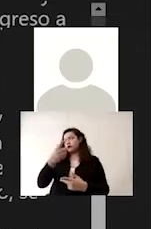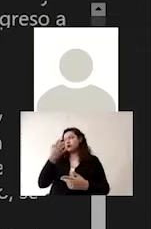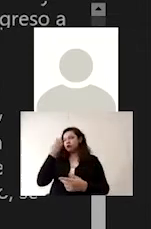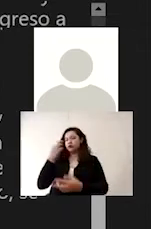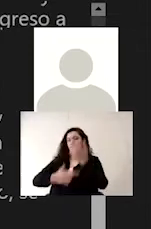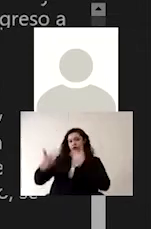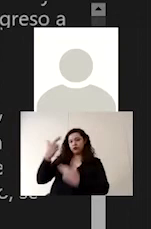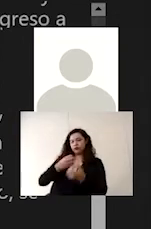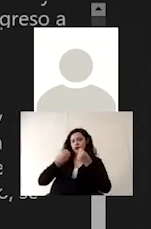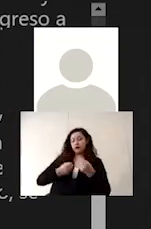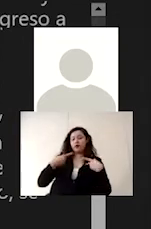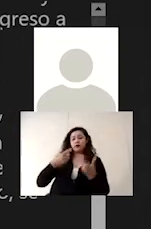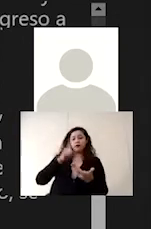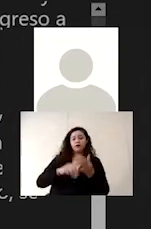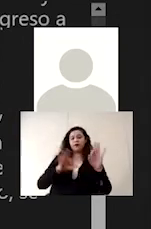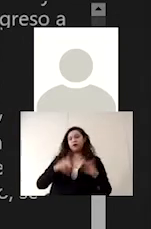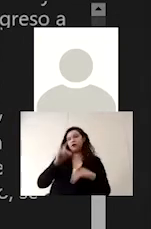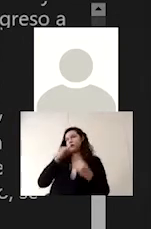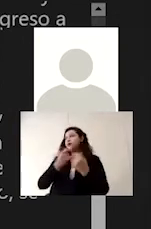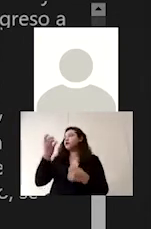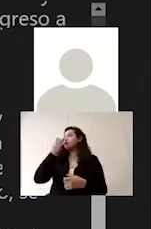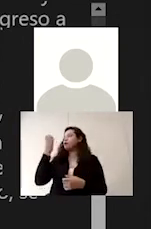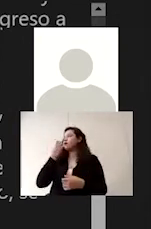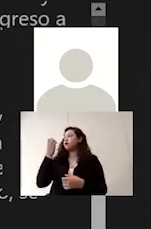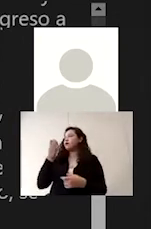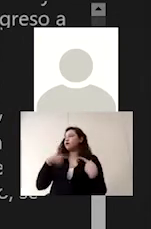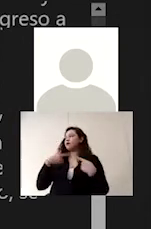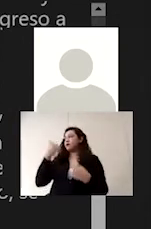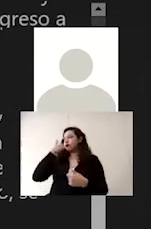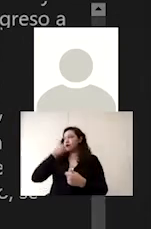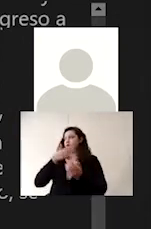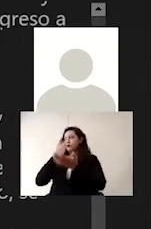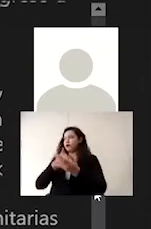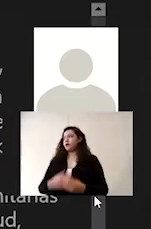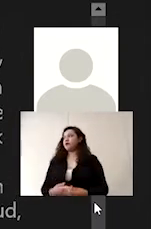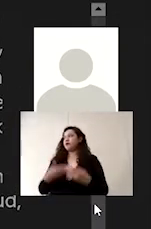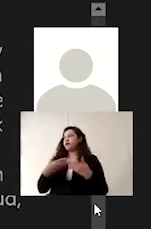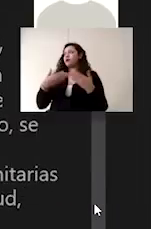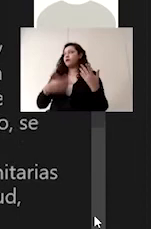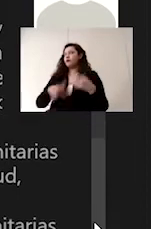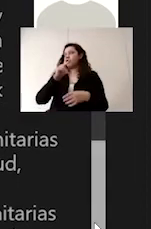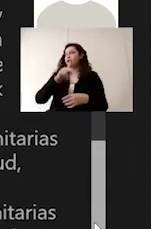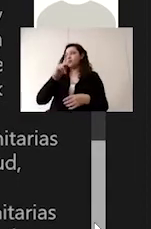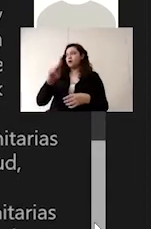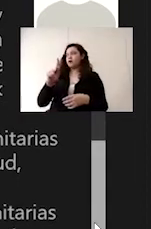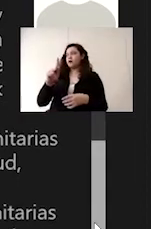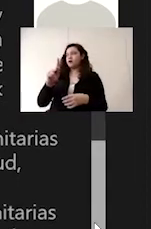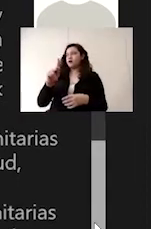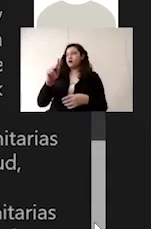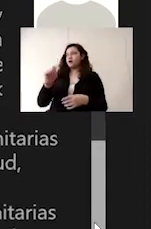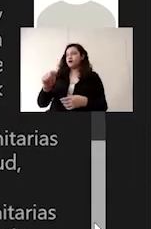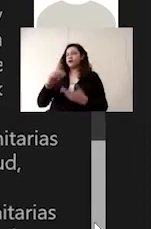para los trabajadores como para los estudiantes. En esta presentación se abarcan